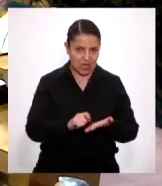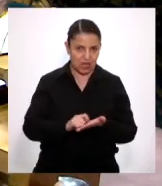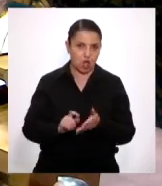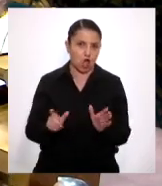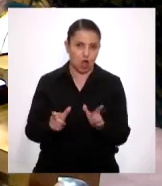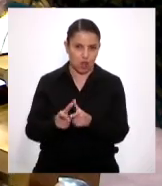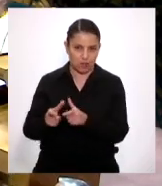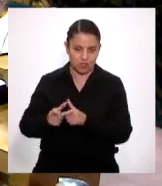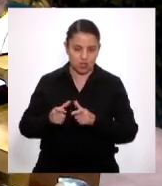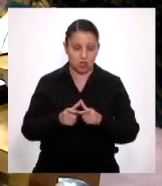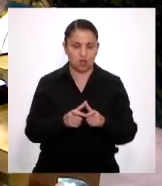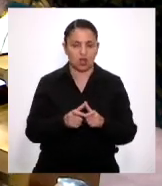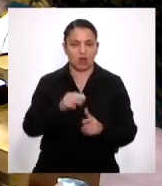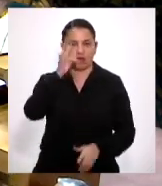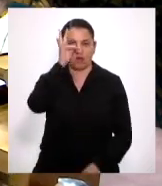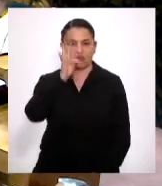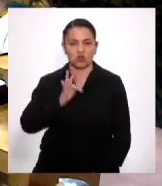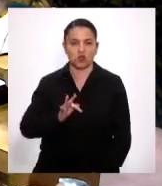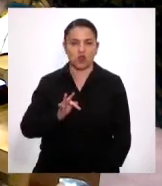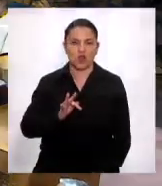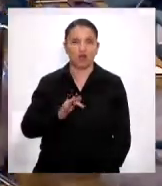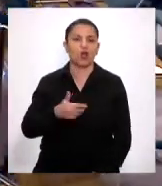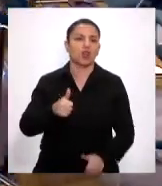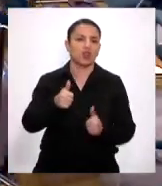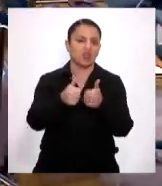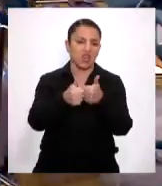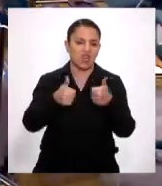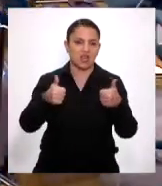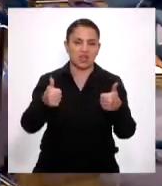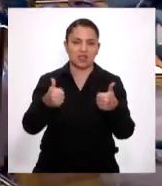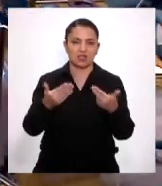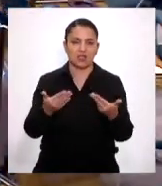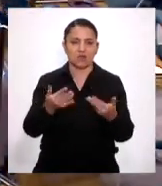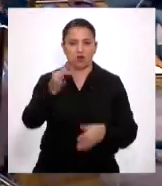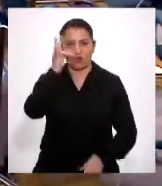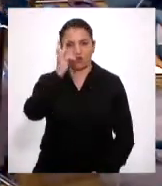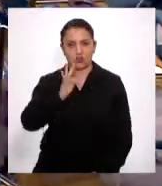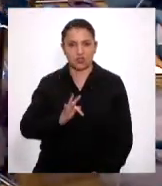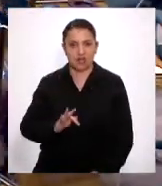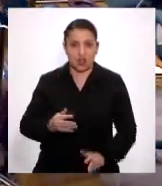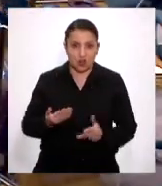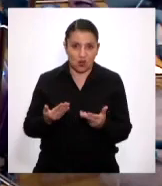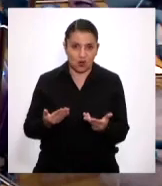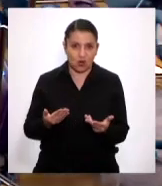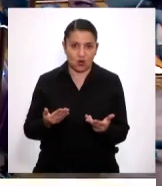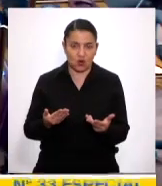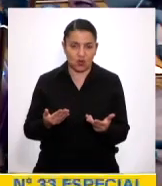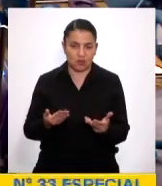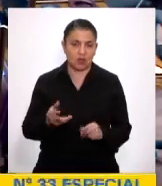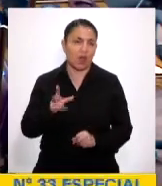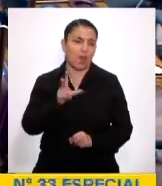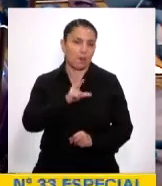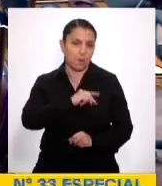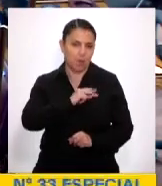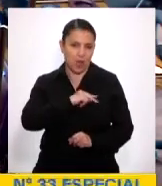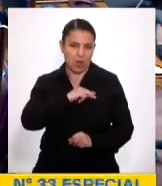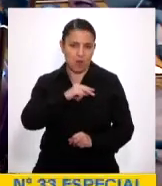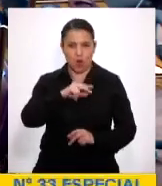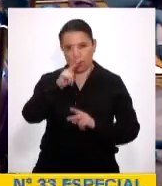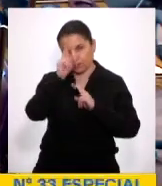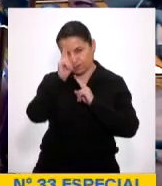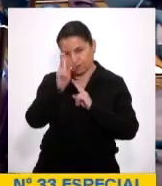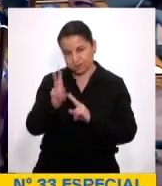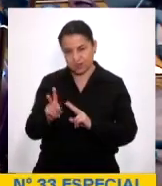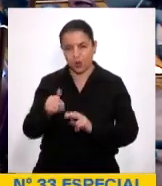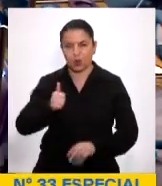comisiones funcionarios directivos funcionarios que hoy van a recibir su reconocimiento por